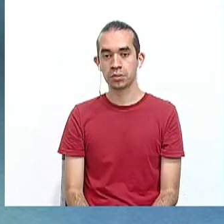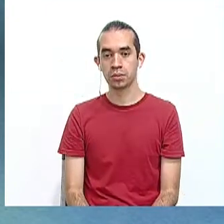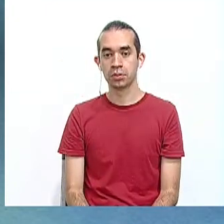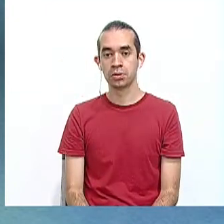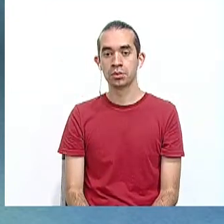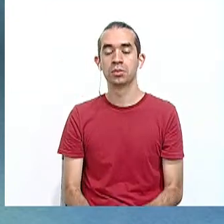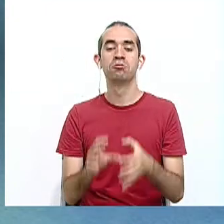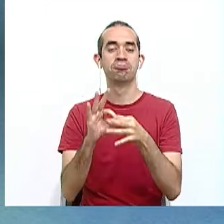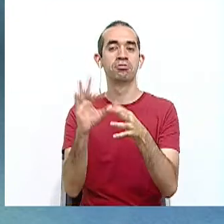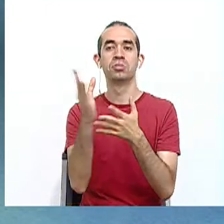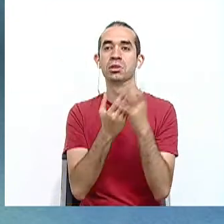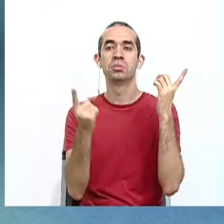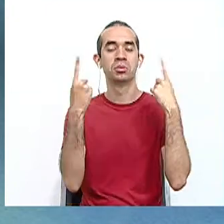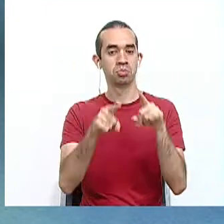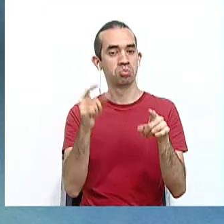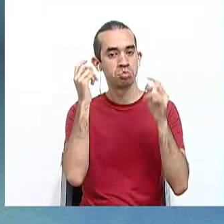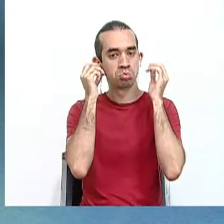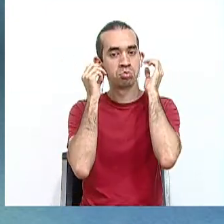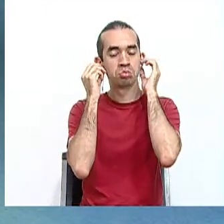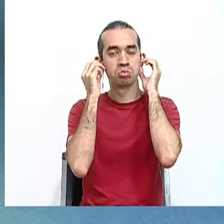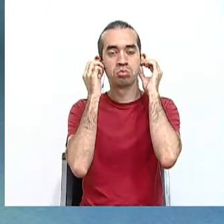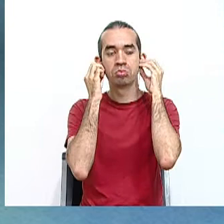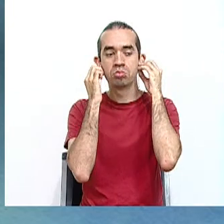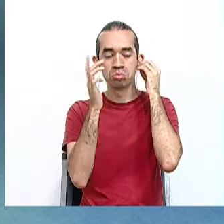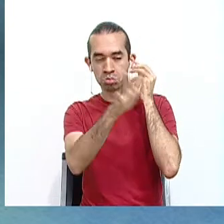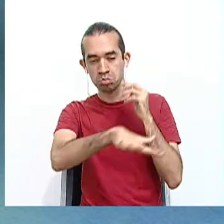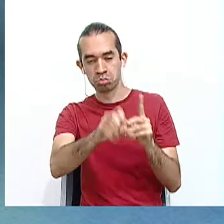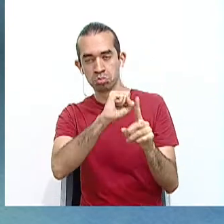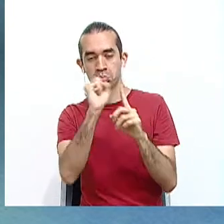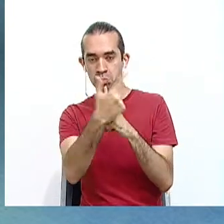sobre algún acontecimiento o hecho social.